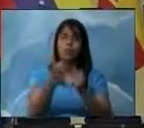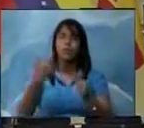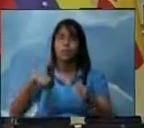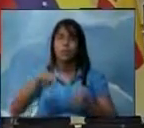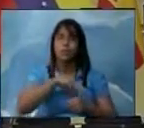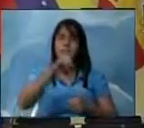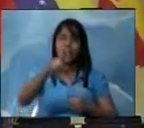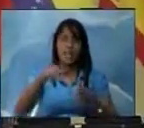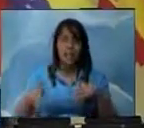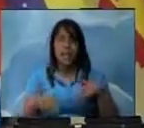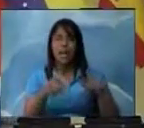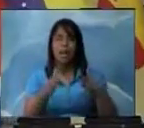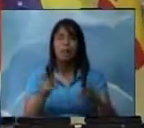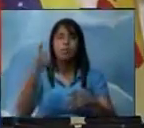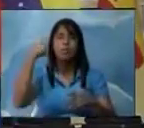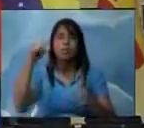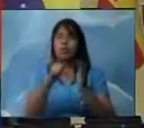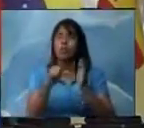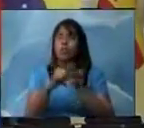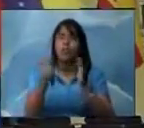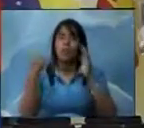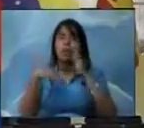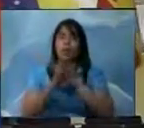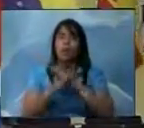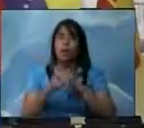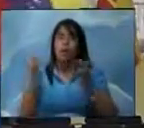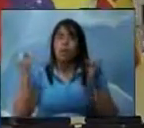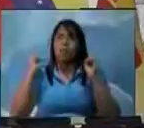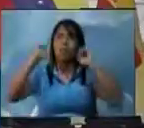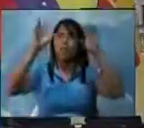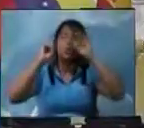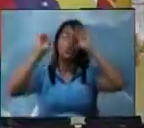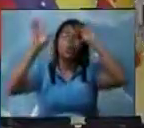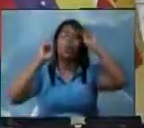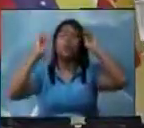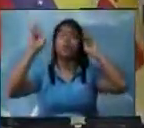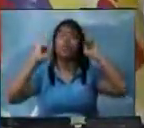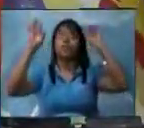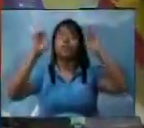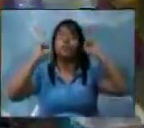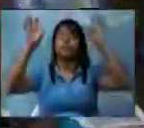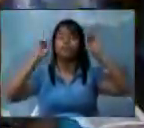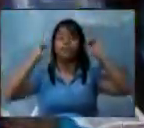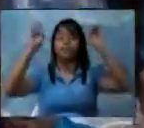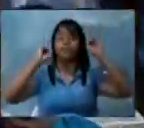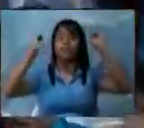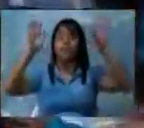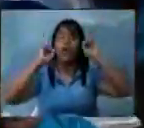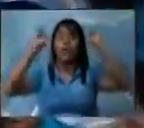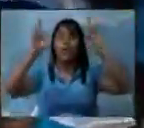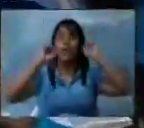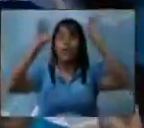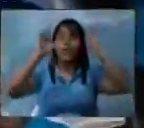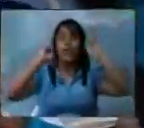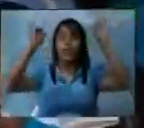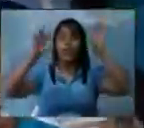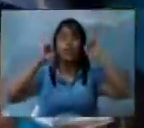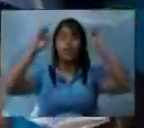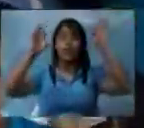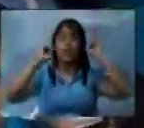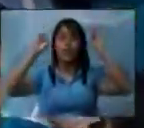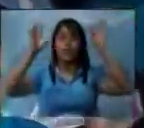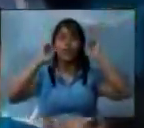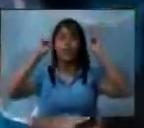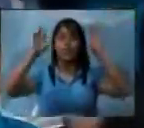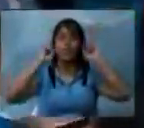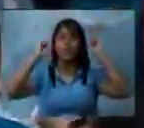nosotros en el camino por donde vamos. Amén. ¡Yeah! Gloria a Dios, así es. Gloria a Dios, gloria a Dios,